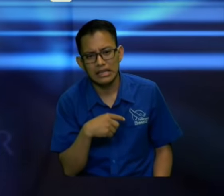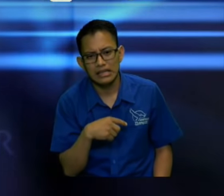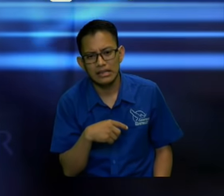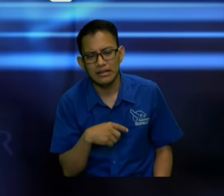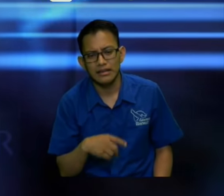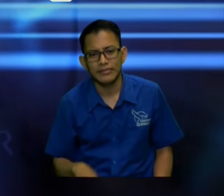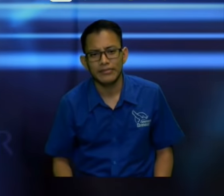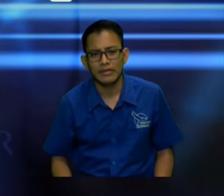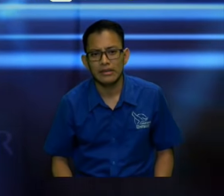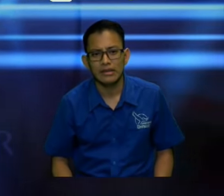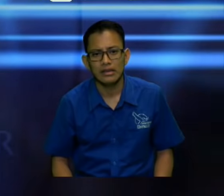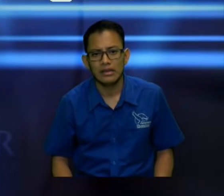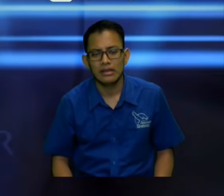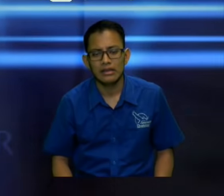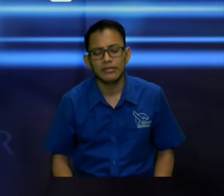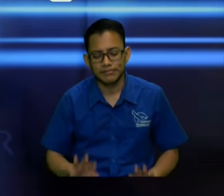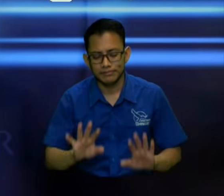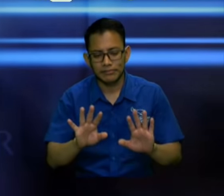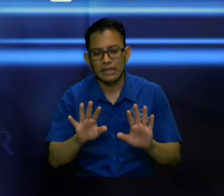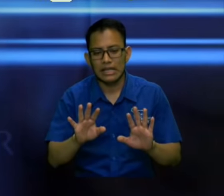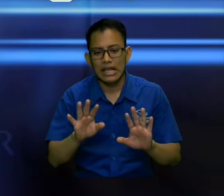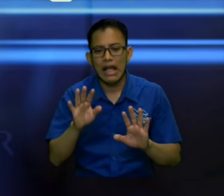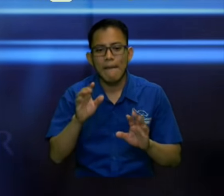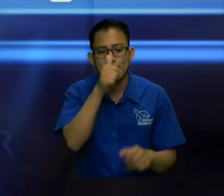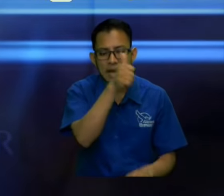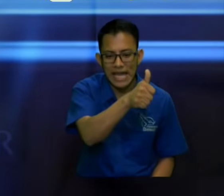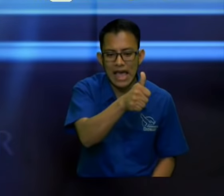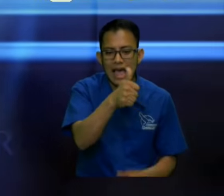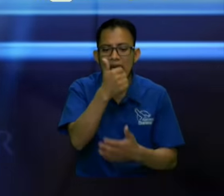agradable y perfecta.